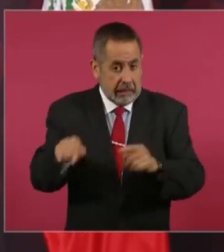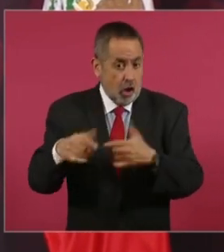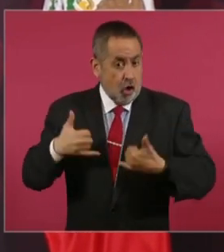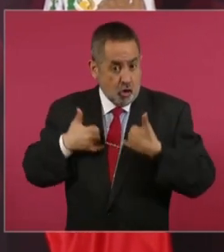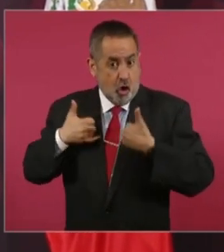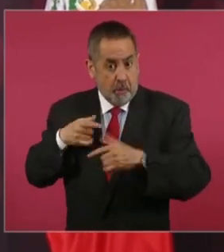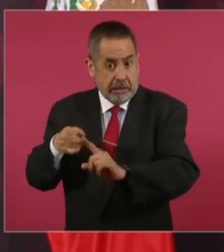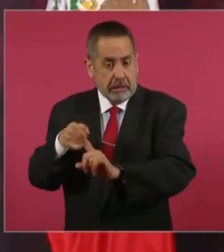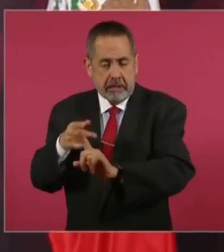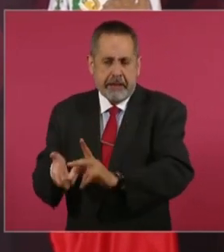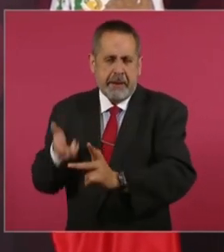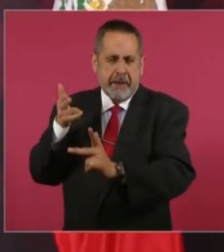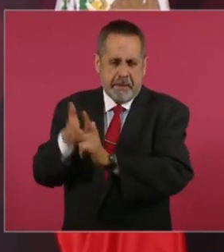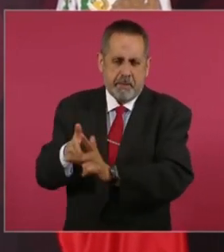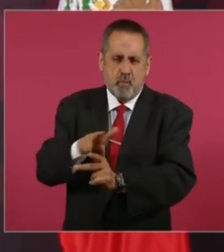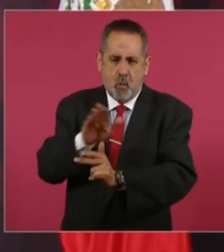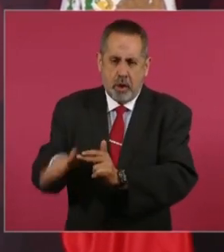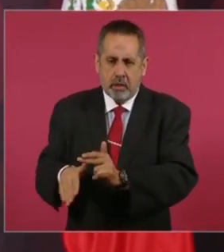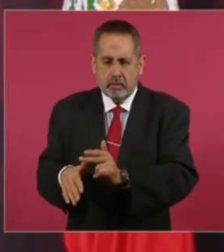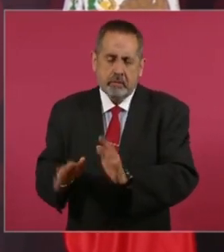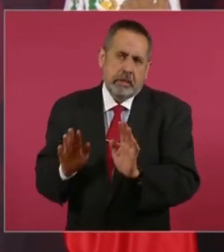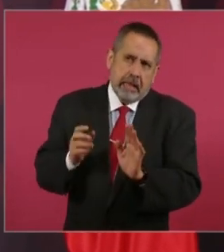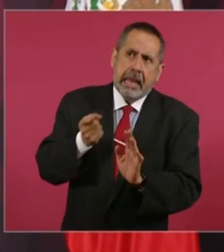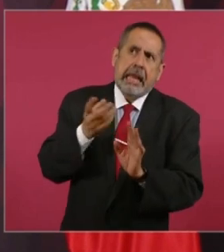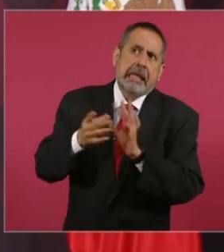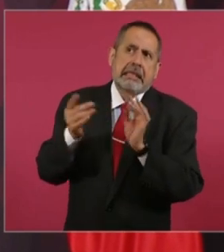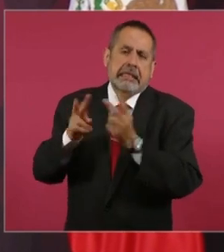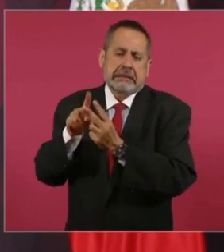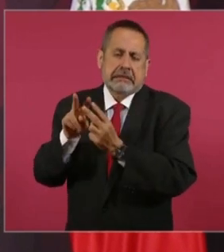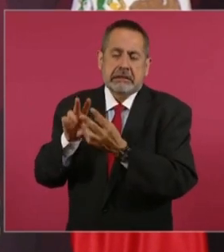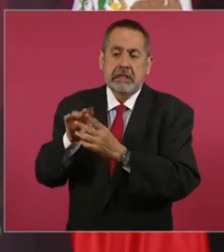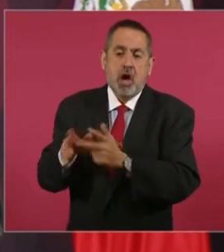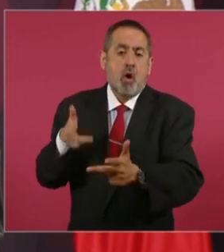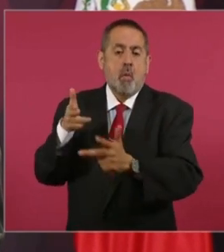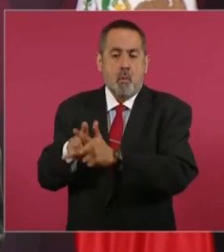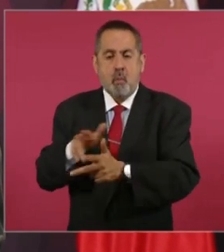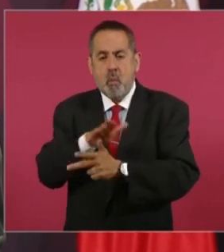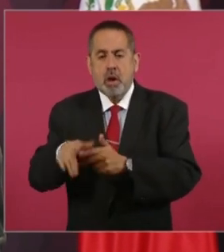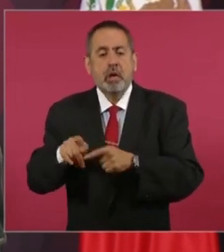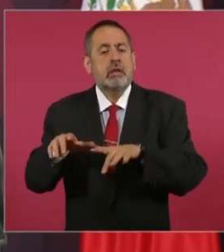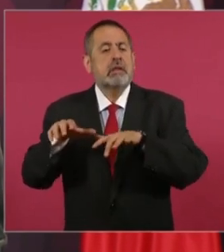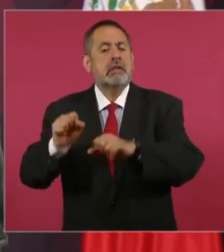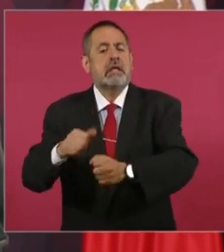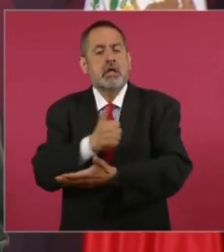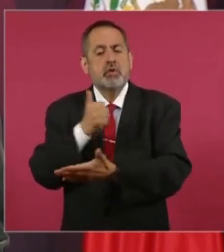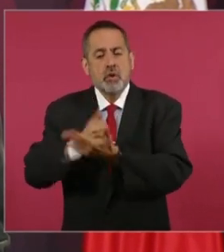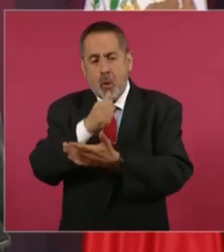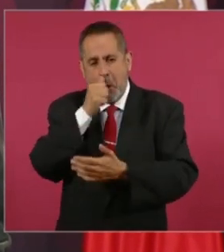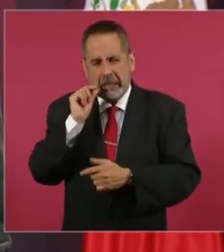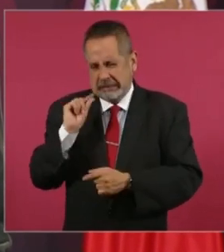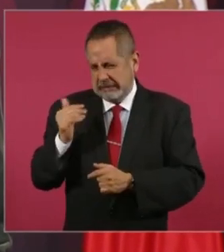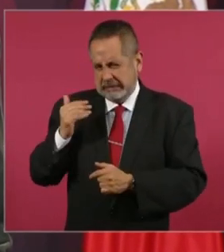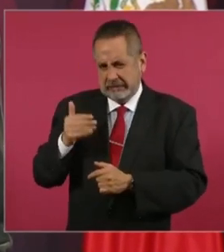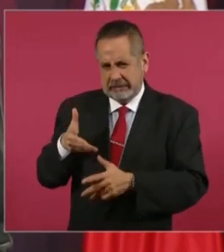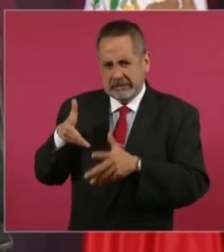hay dos versiones. Una que fue asesinado cuando la toma de Ciudad Juárez, un poco antes,